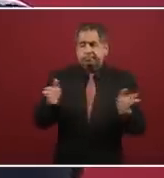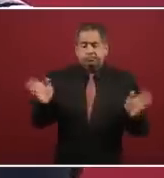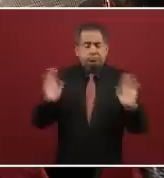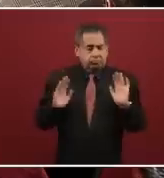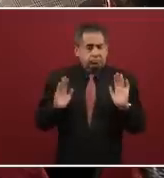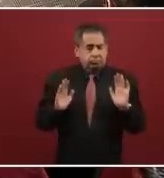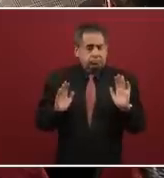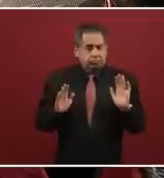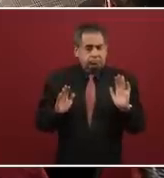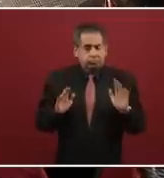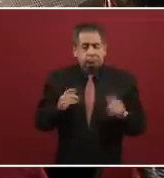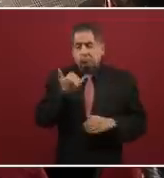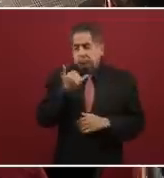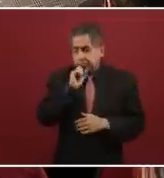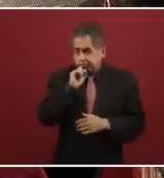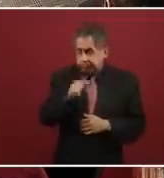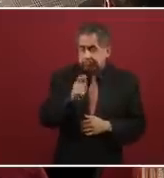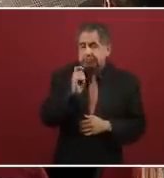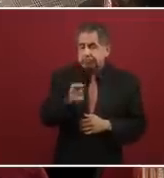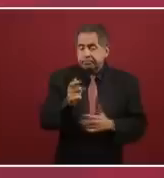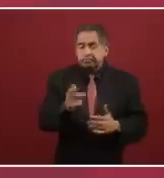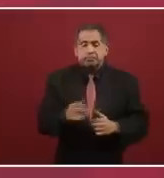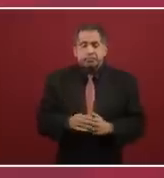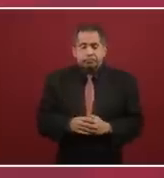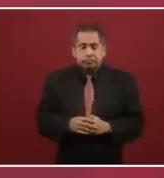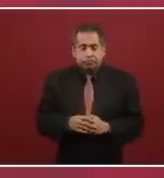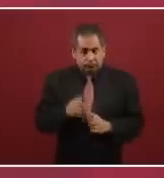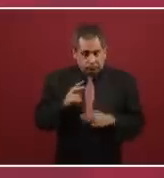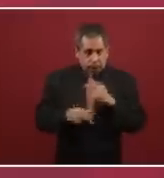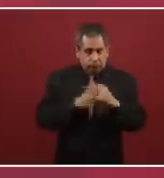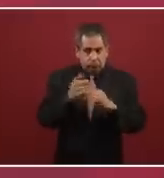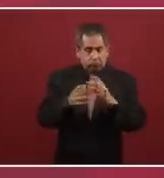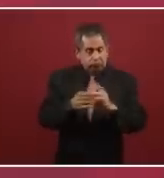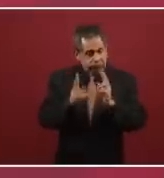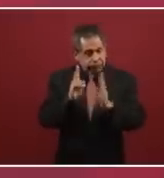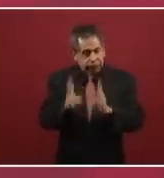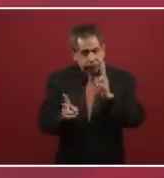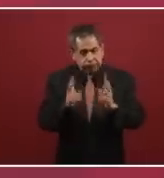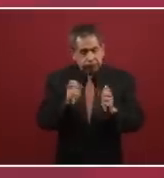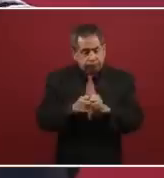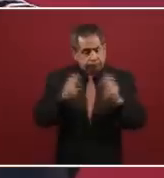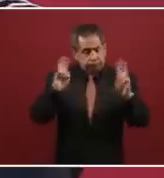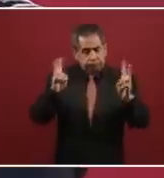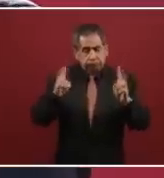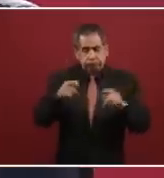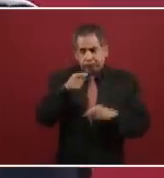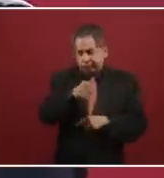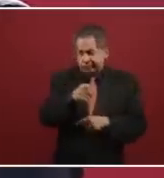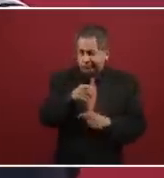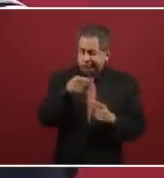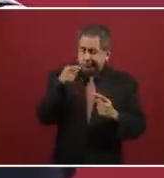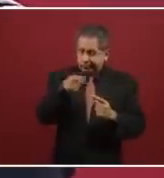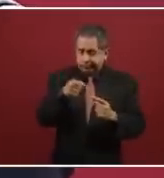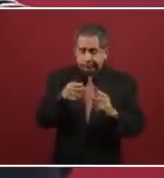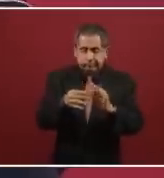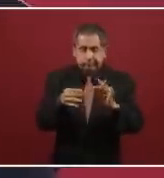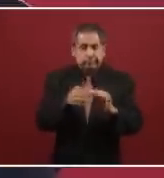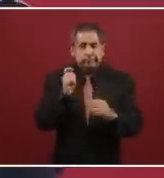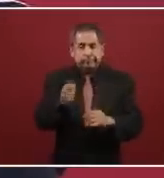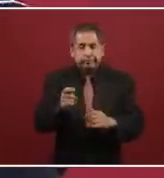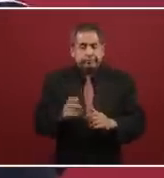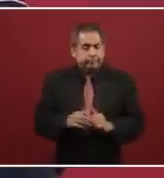amplia, incluso voy a tratar este tema, es uno de los puntos